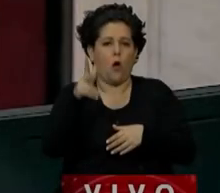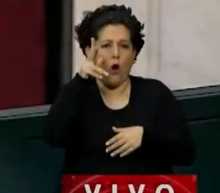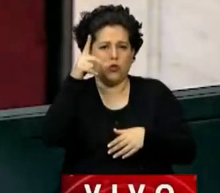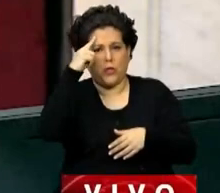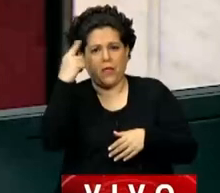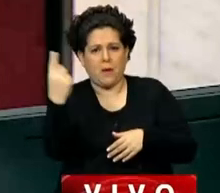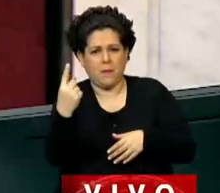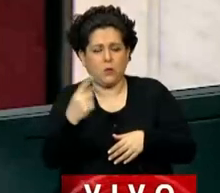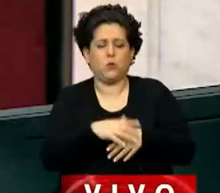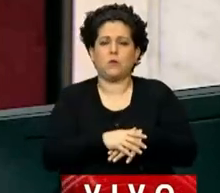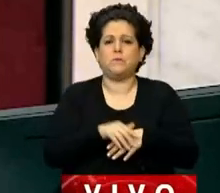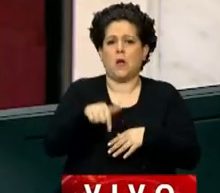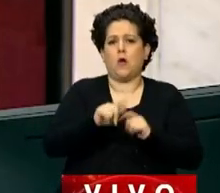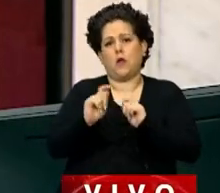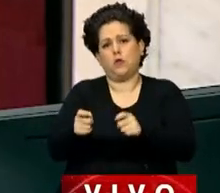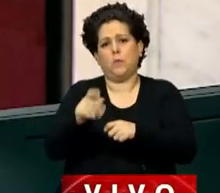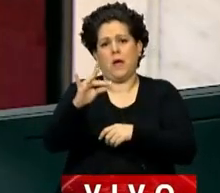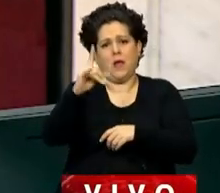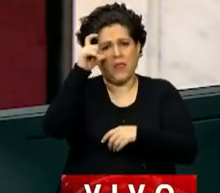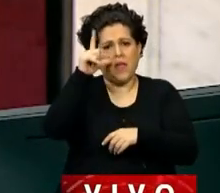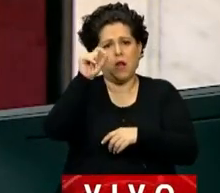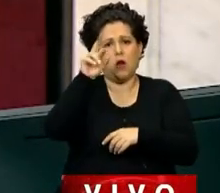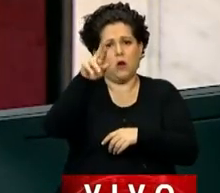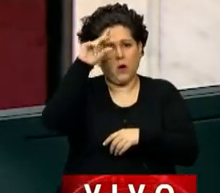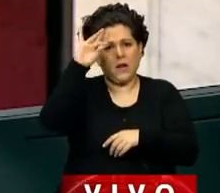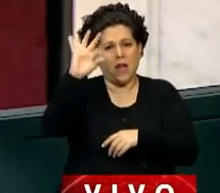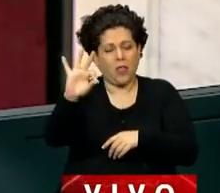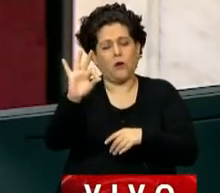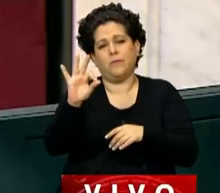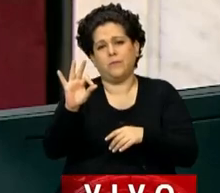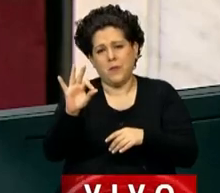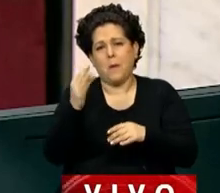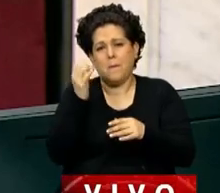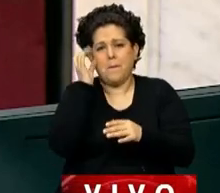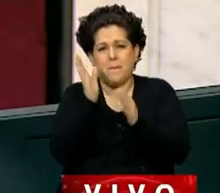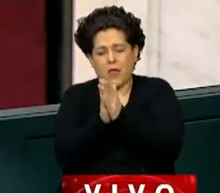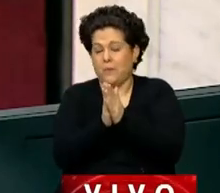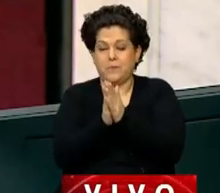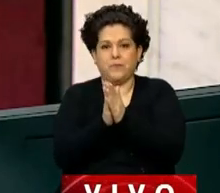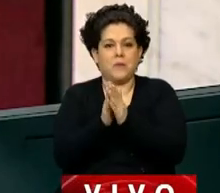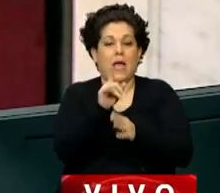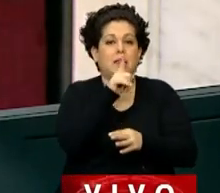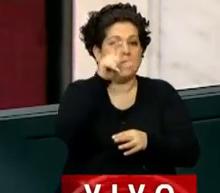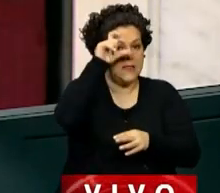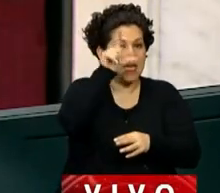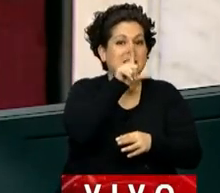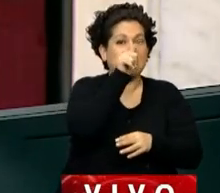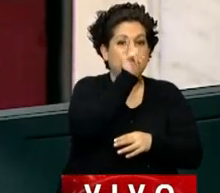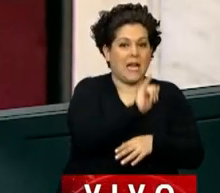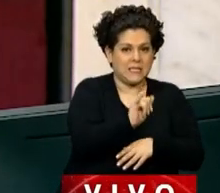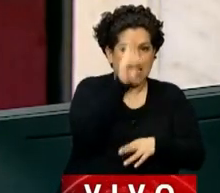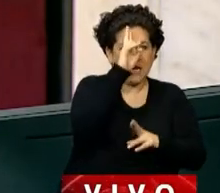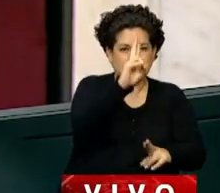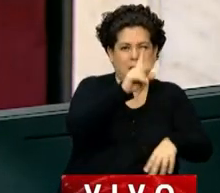Tiro en uso de la palabra el diputado de Loredo, intentando ceñirnos, perdón, el diputado Tetaz, intentando ceñirnos a los